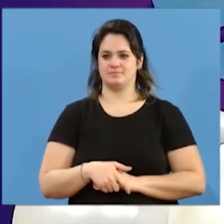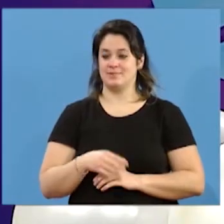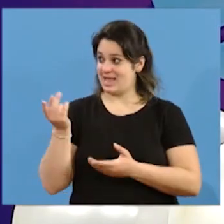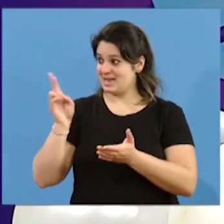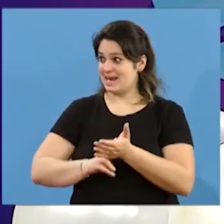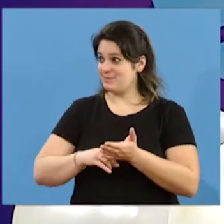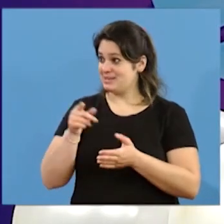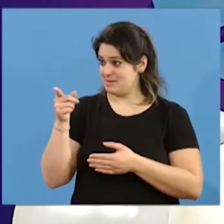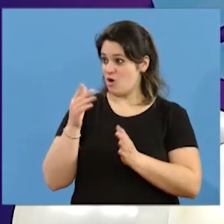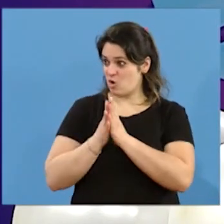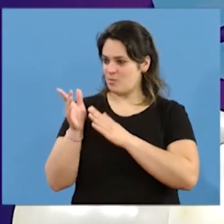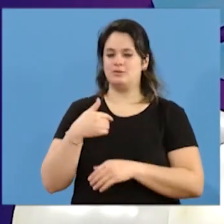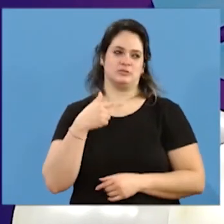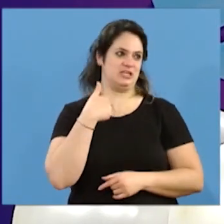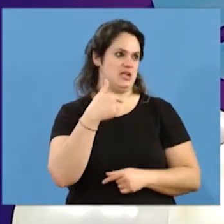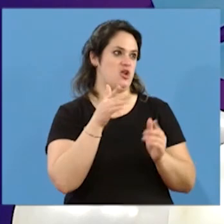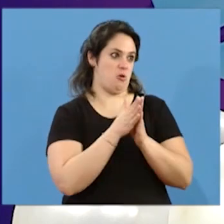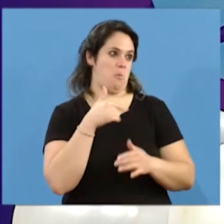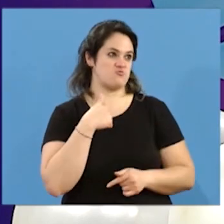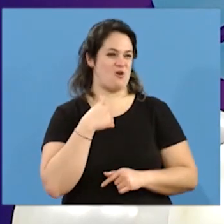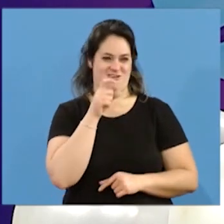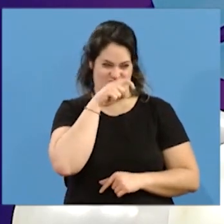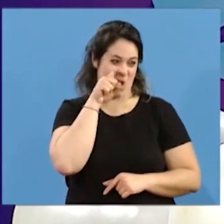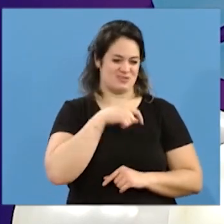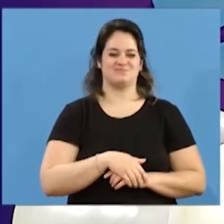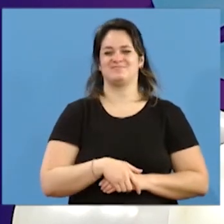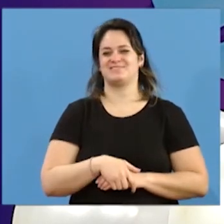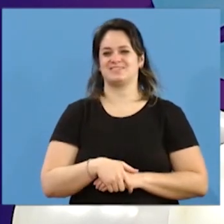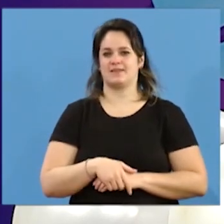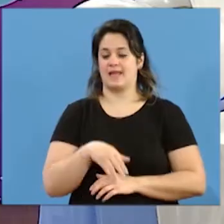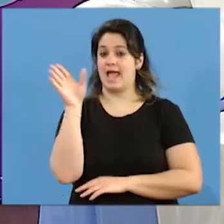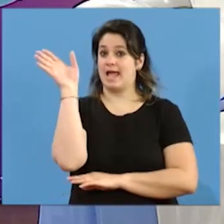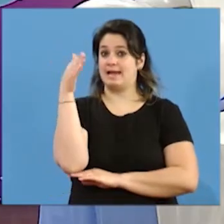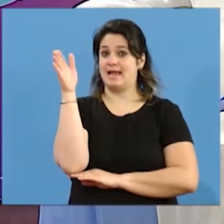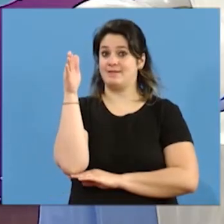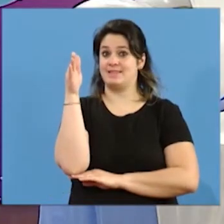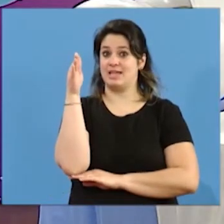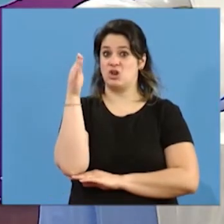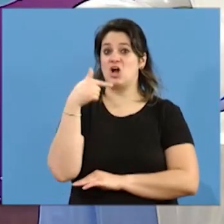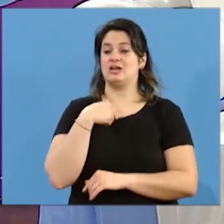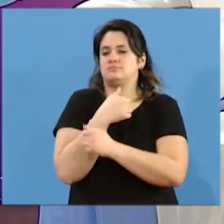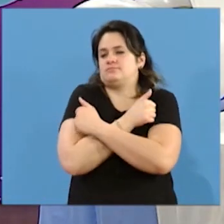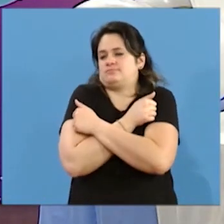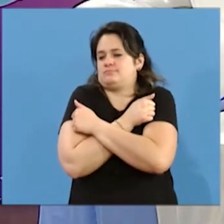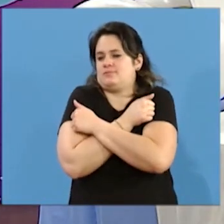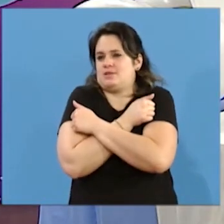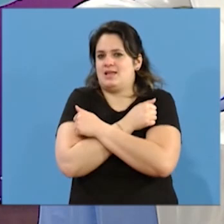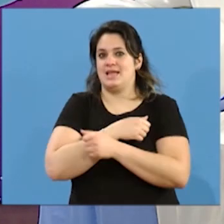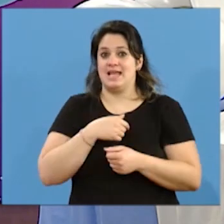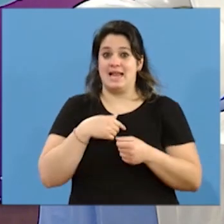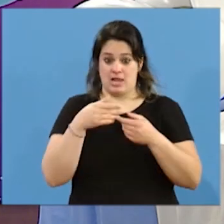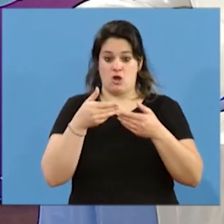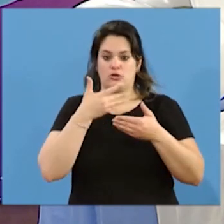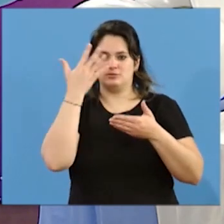repetimos como loro? Como loro. Dale. La bandera que yo quiero tiene el cielo en